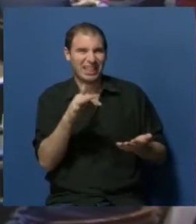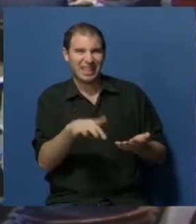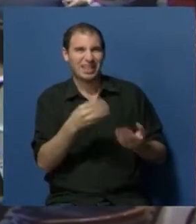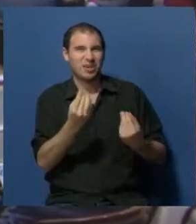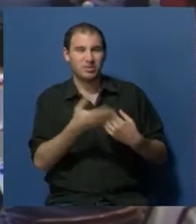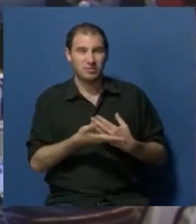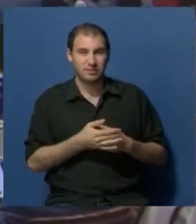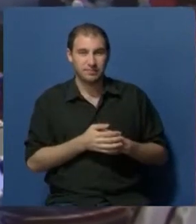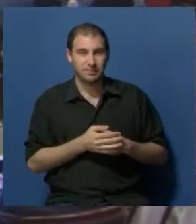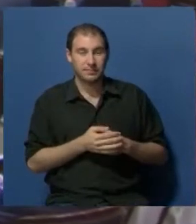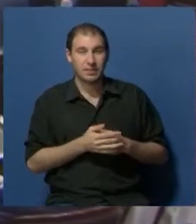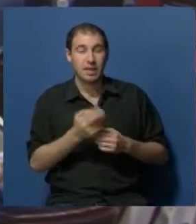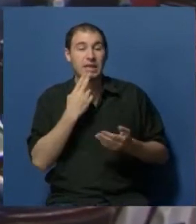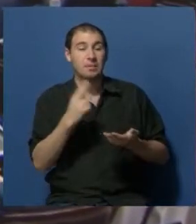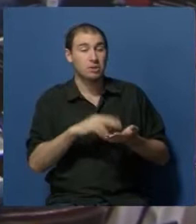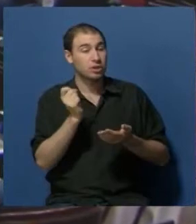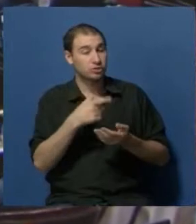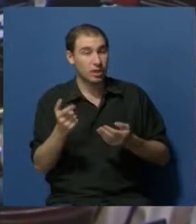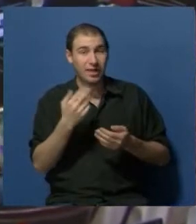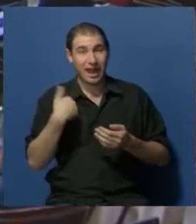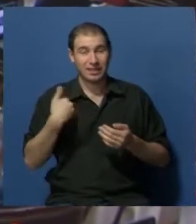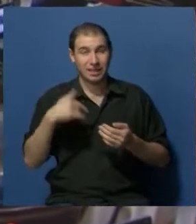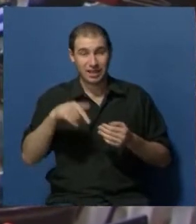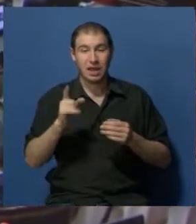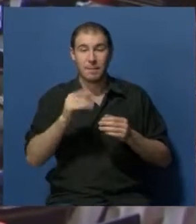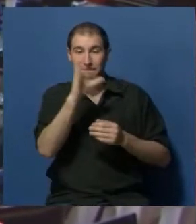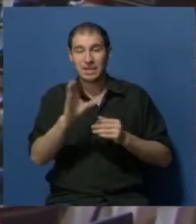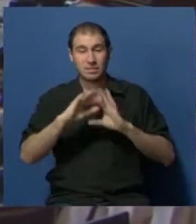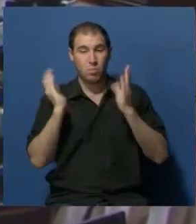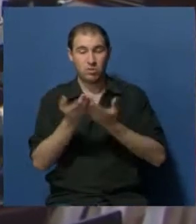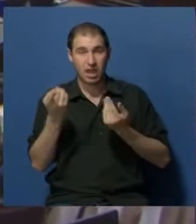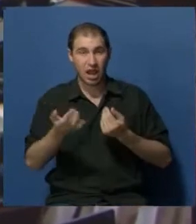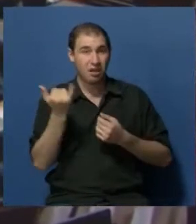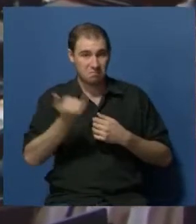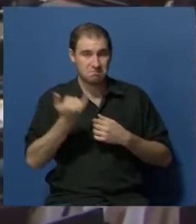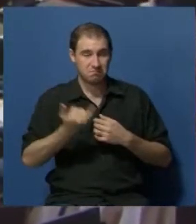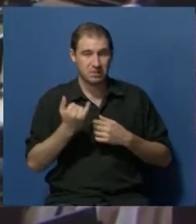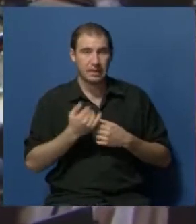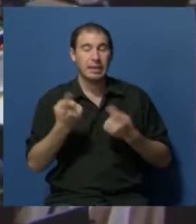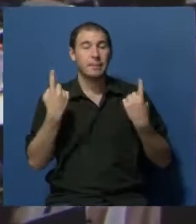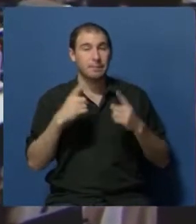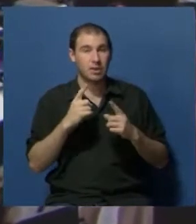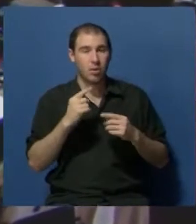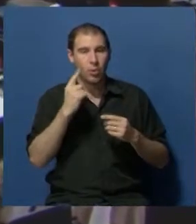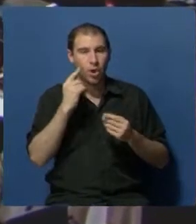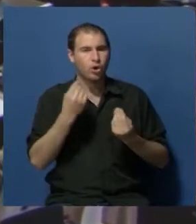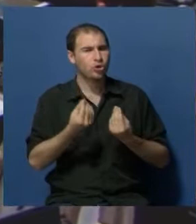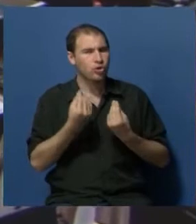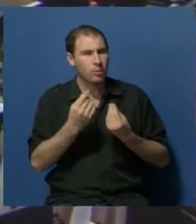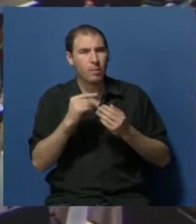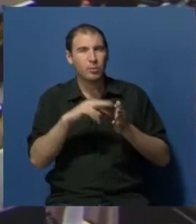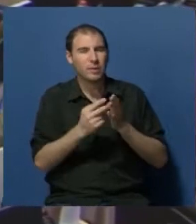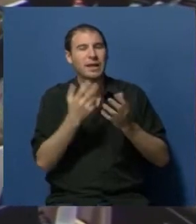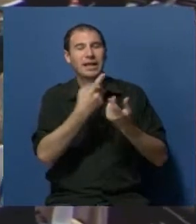ecuación. De todas maneras, el impuesto a la ganancia en la Argentina y en el resto de los países del mundo existen. Claro. El tema es cómo afecta a